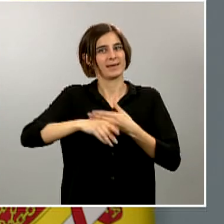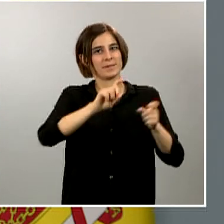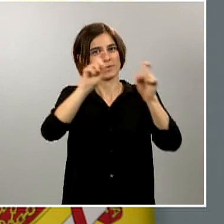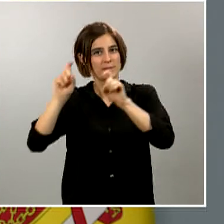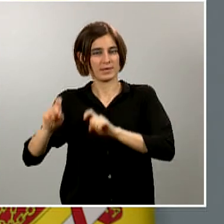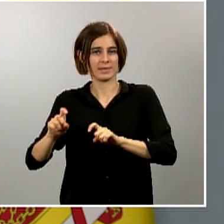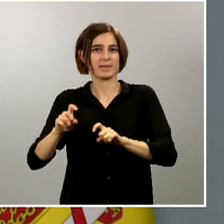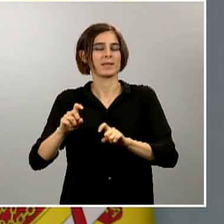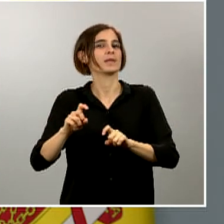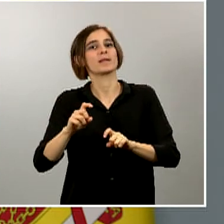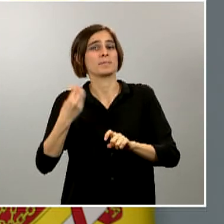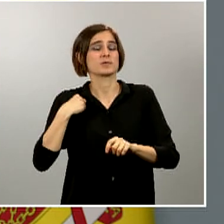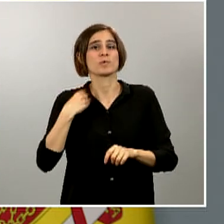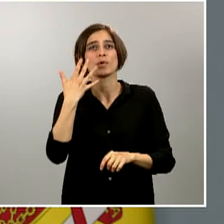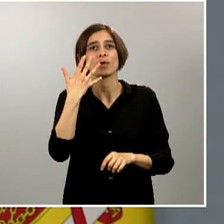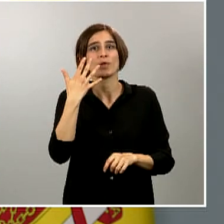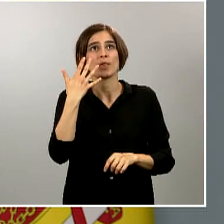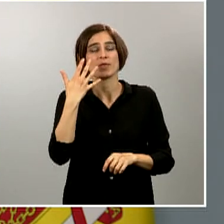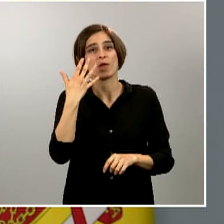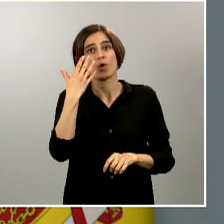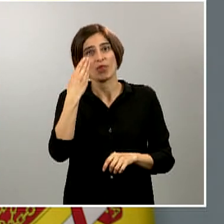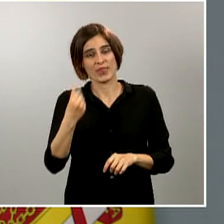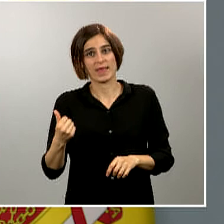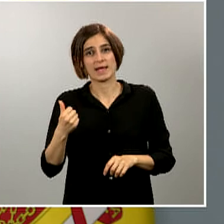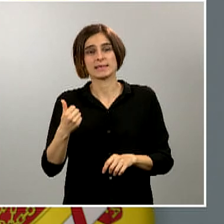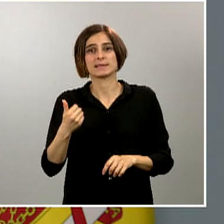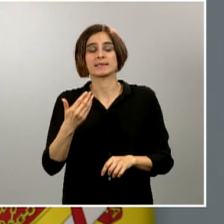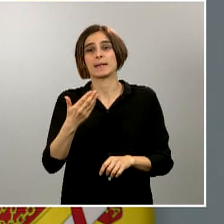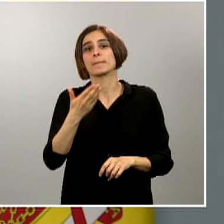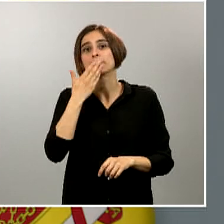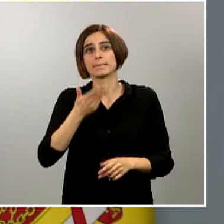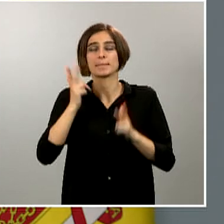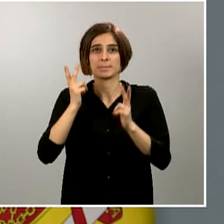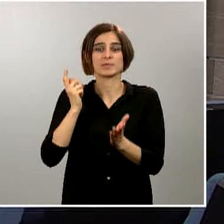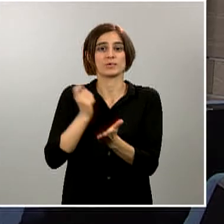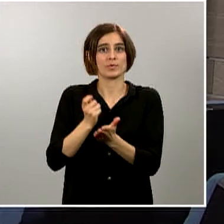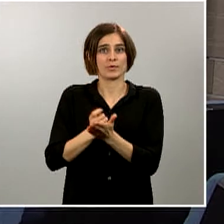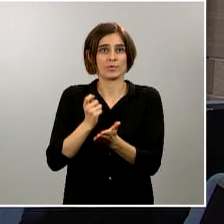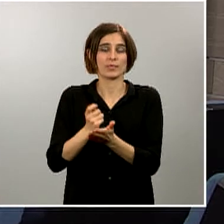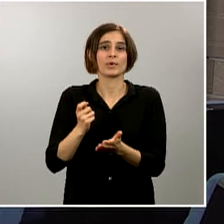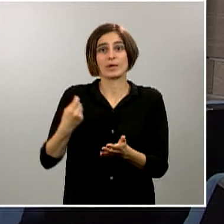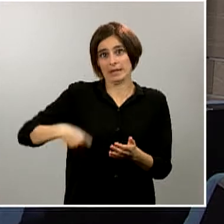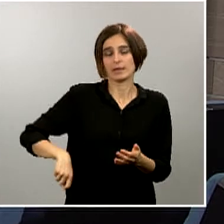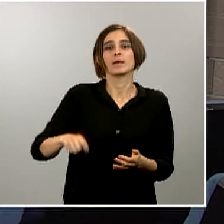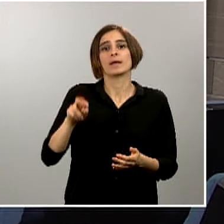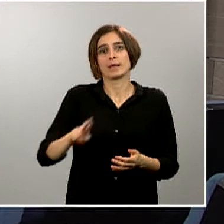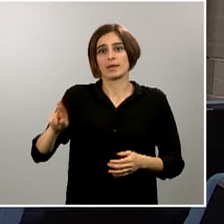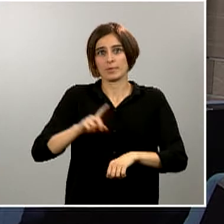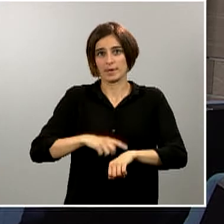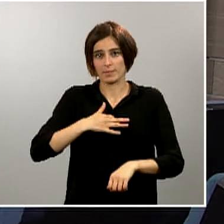5 días de permiso recuperables y retribuidos. Finalizamos con una pregunta de La